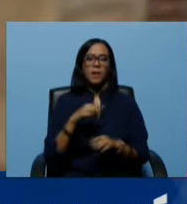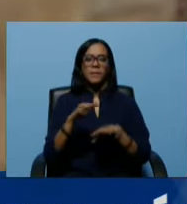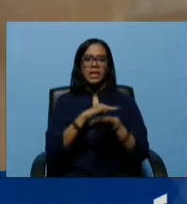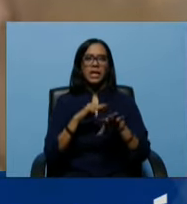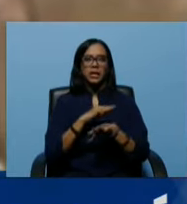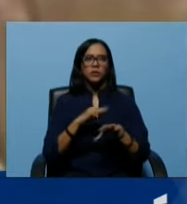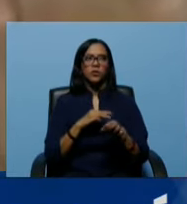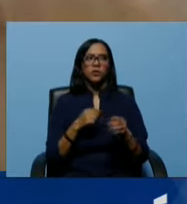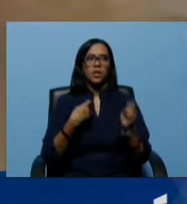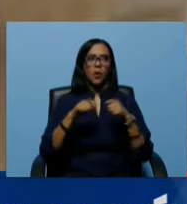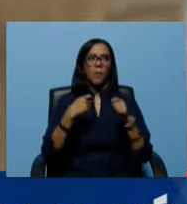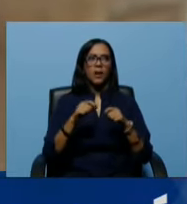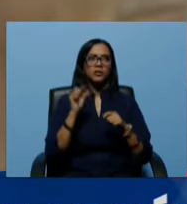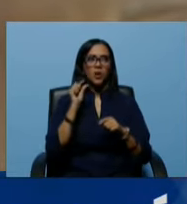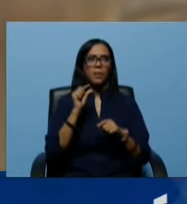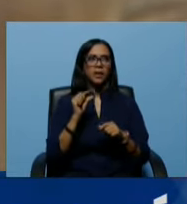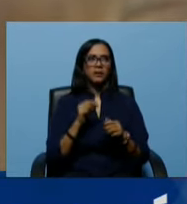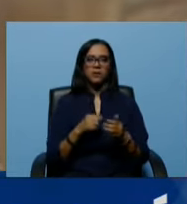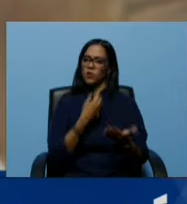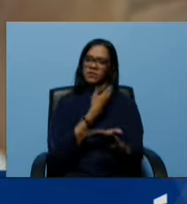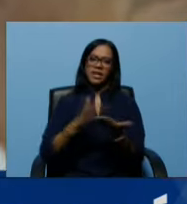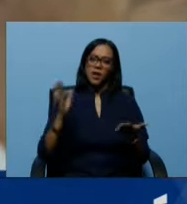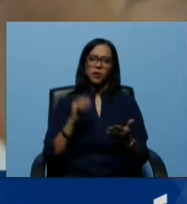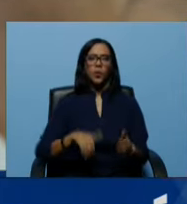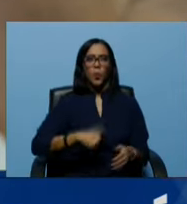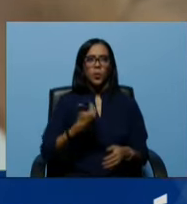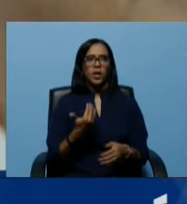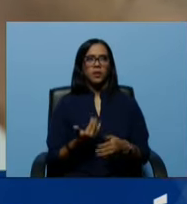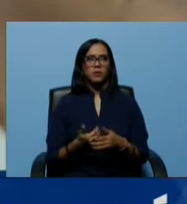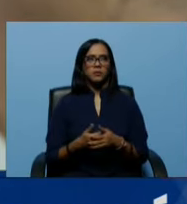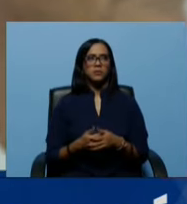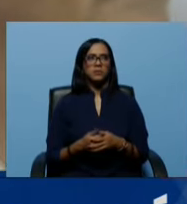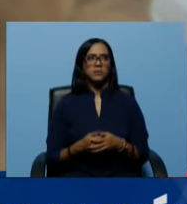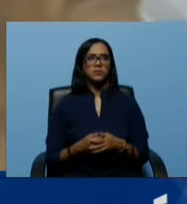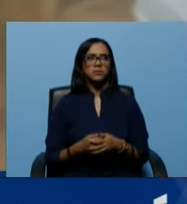ministro de Comercio en el momento. Lo saqué cuando pude.